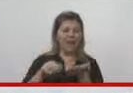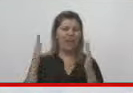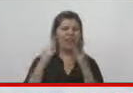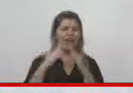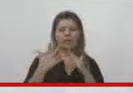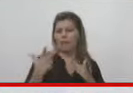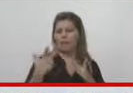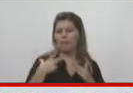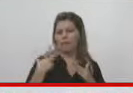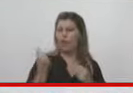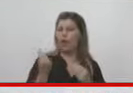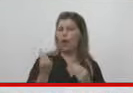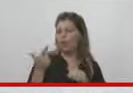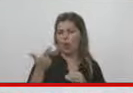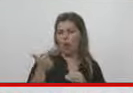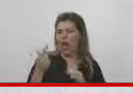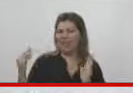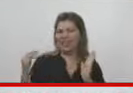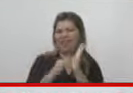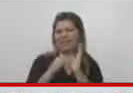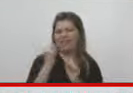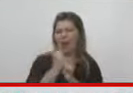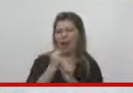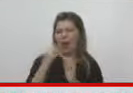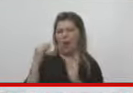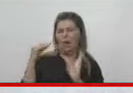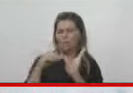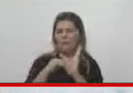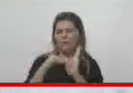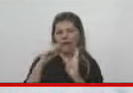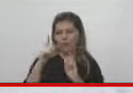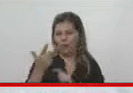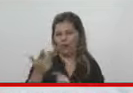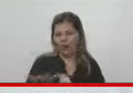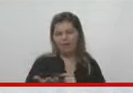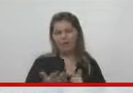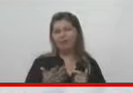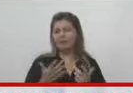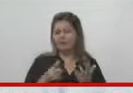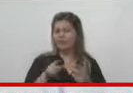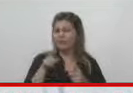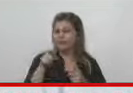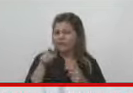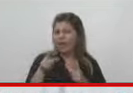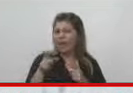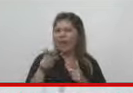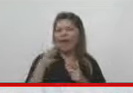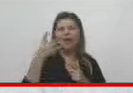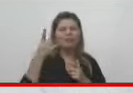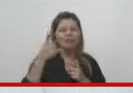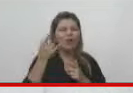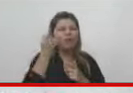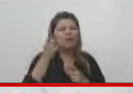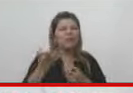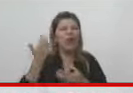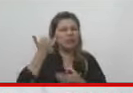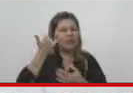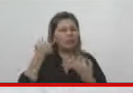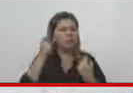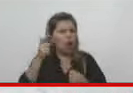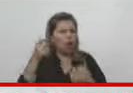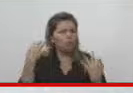registradas? Si sabemos que es un régimen que funcionó, que lo podés deducir de ganancias, que es